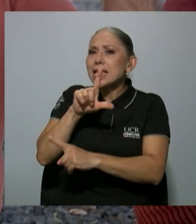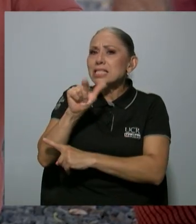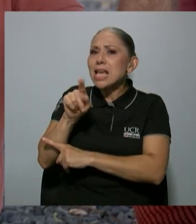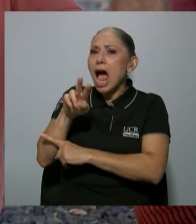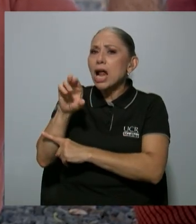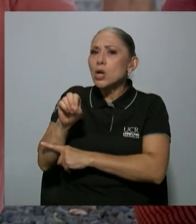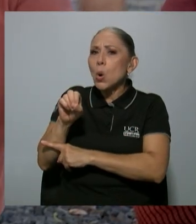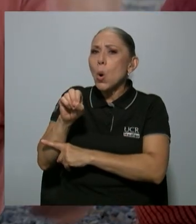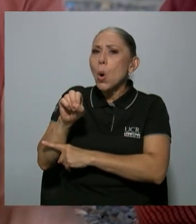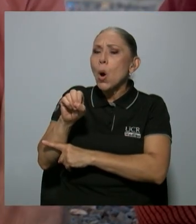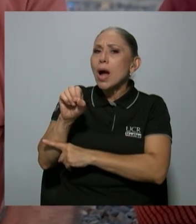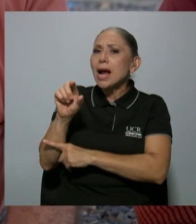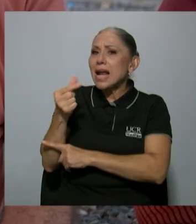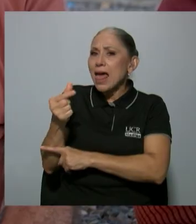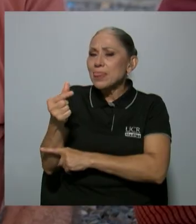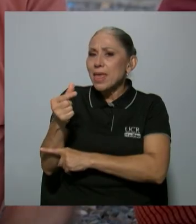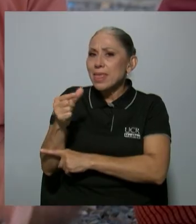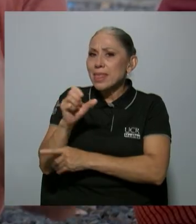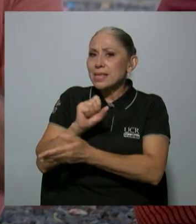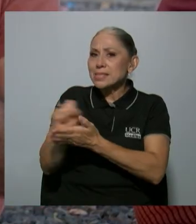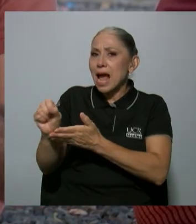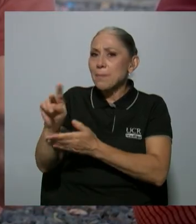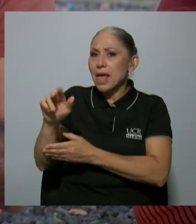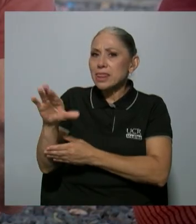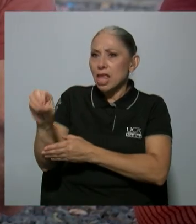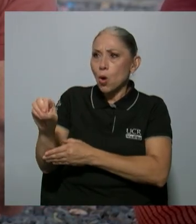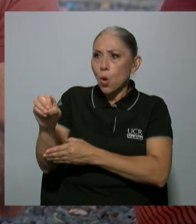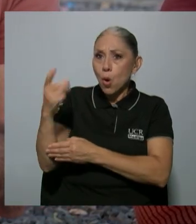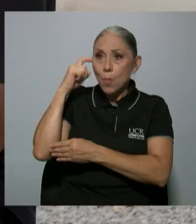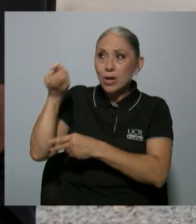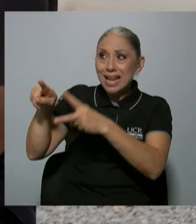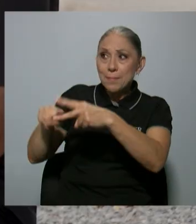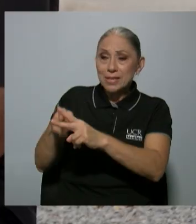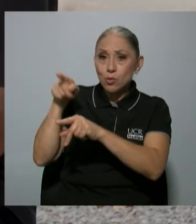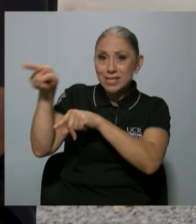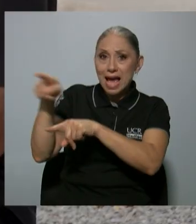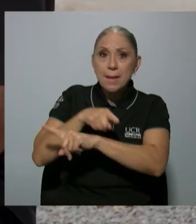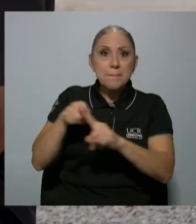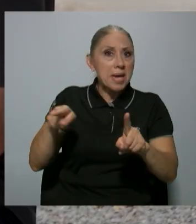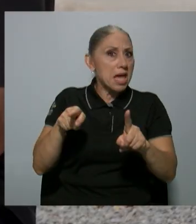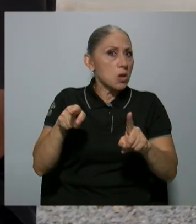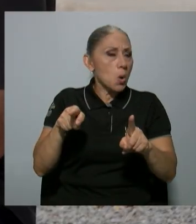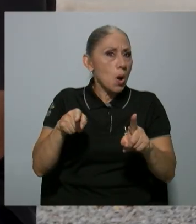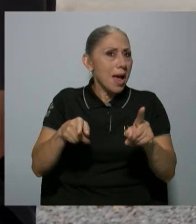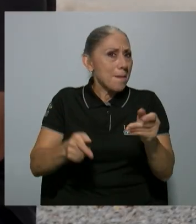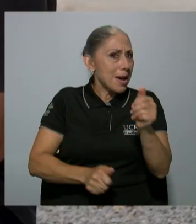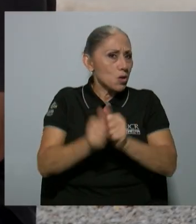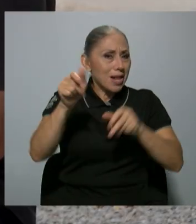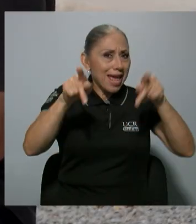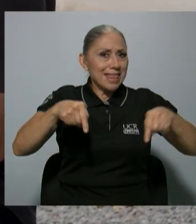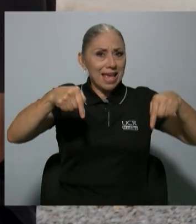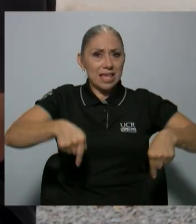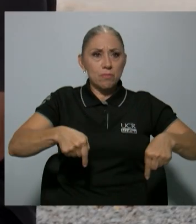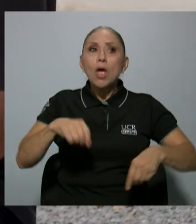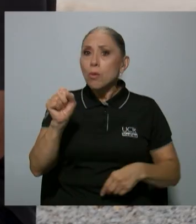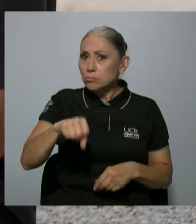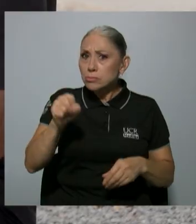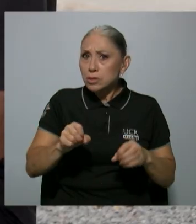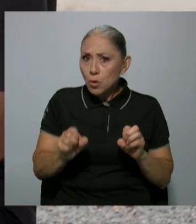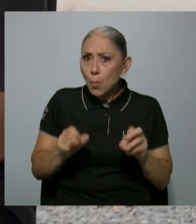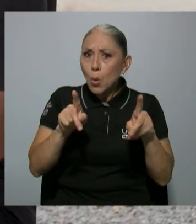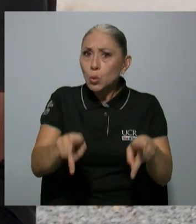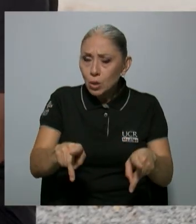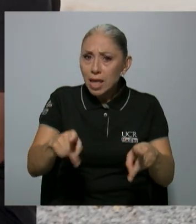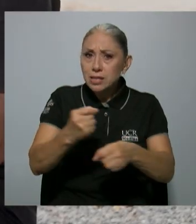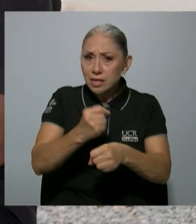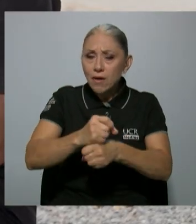él conocía allá, porque él empezó allá. Pero normalmente la gente toda era de aquí. Le puedo decir que sí, hay bastante trabajo, hay fuentes de trabajo, sí.